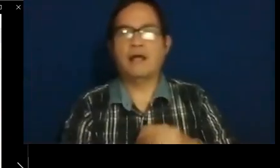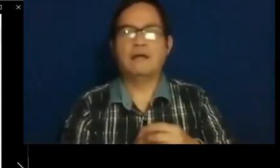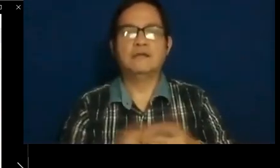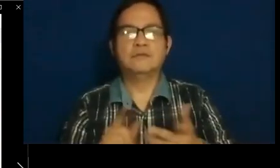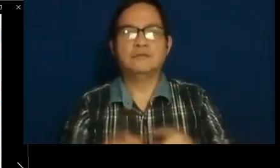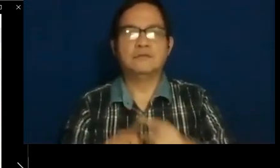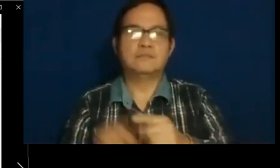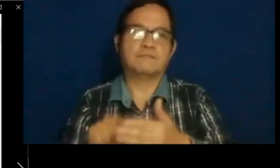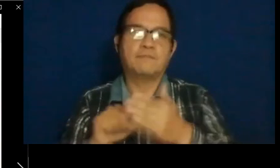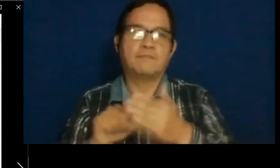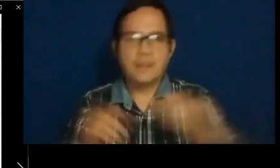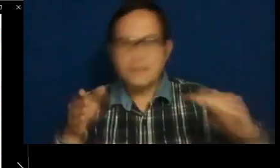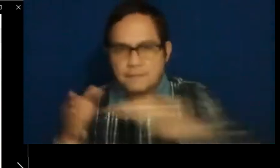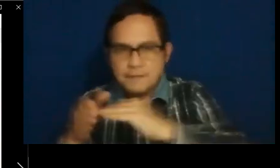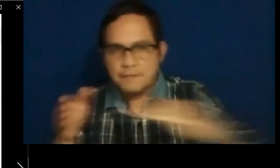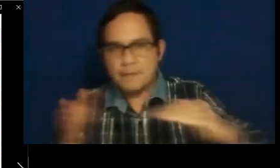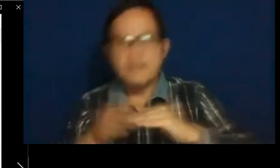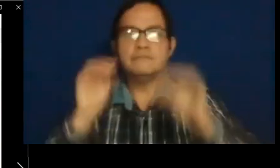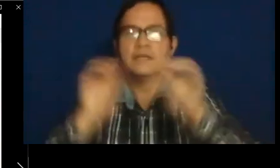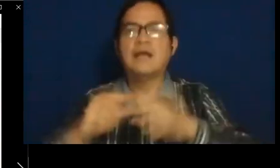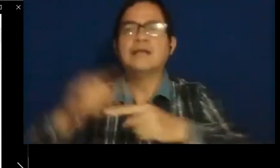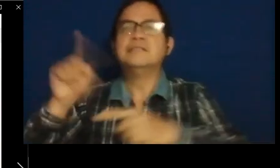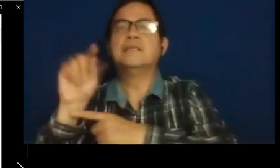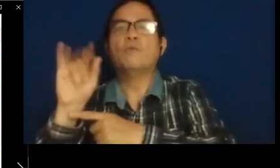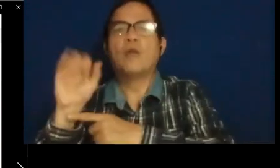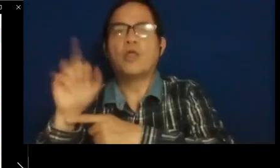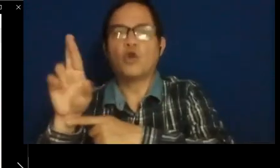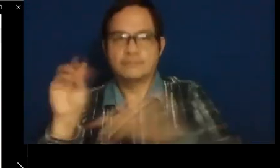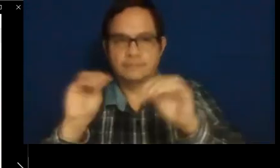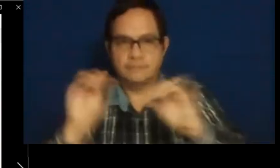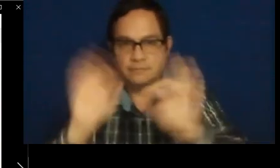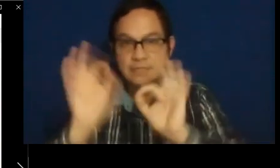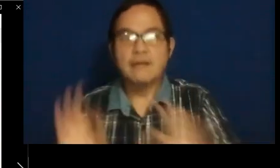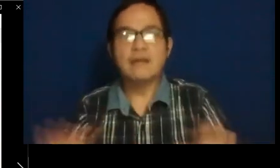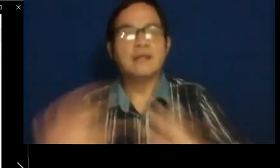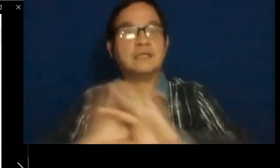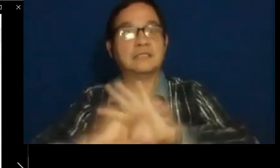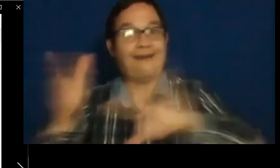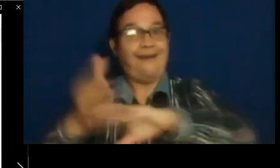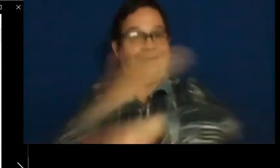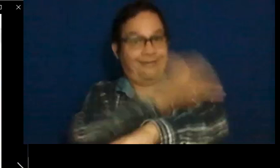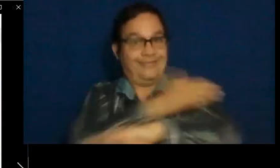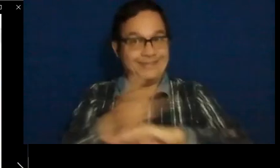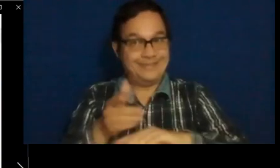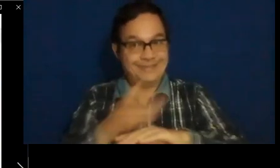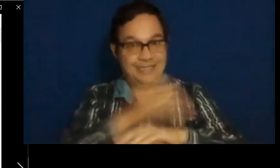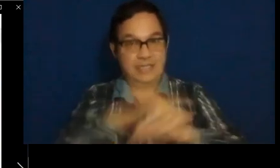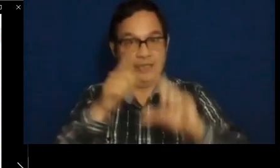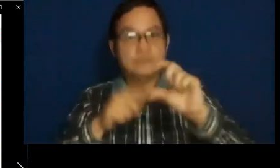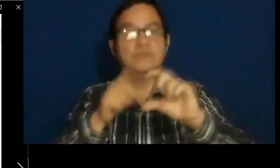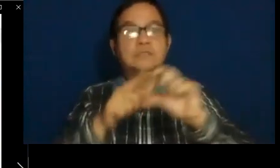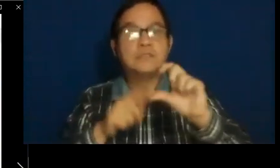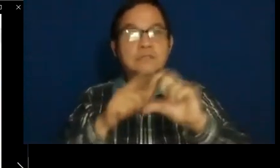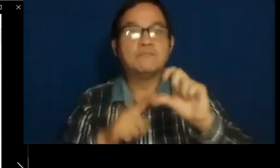simulador. Vas a hacer esos lanzamientos y llenas el tiempo. Ya como en el paso anterior obtuviste una ecuación,